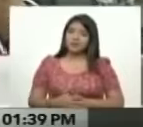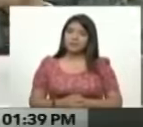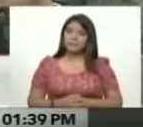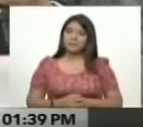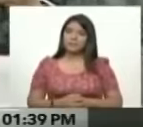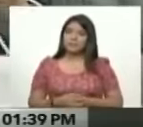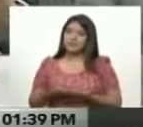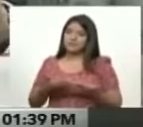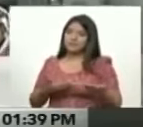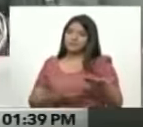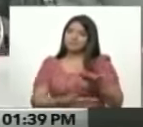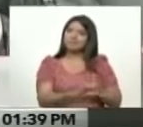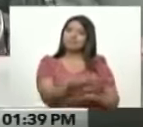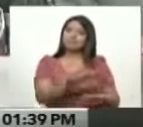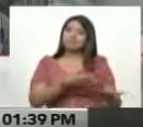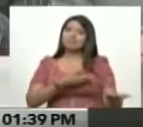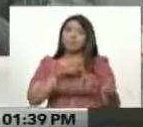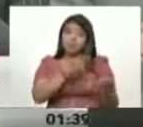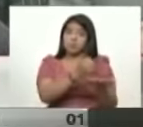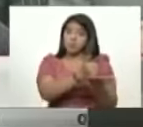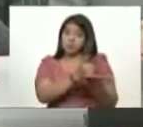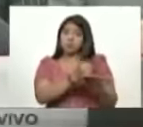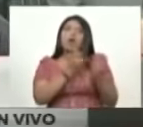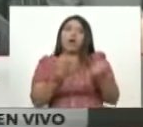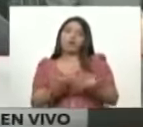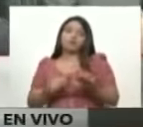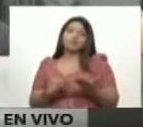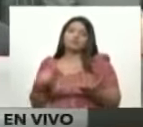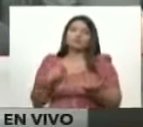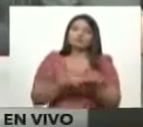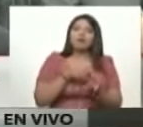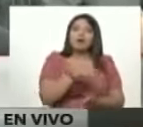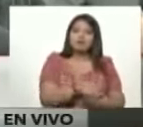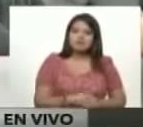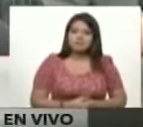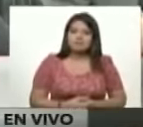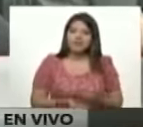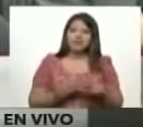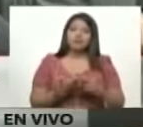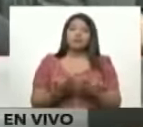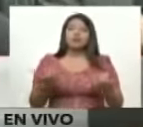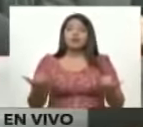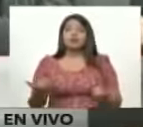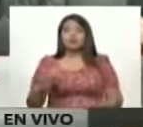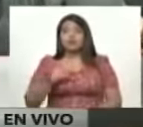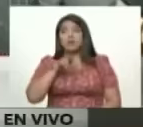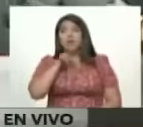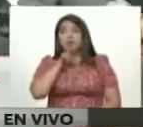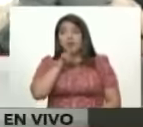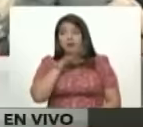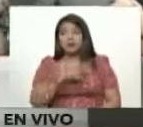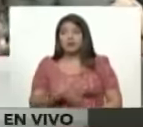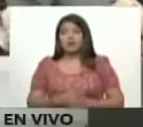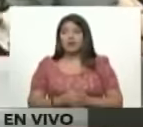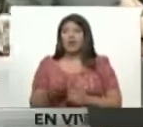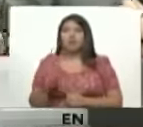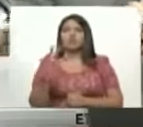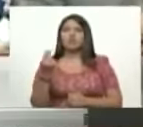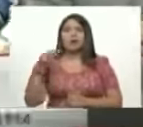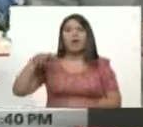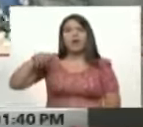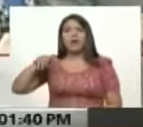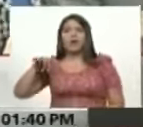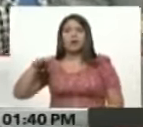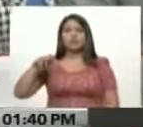con favor se paga. Y además de ello, en mi intervención yo le voy a hablar no a las marionetas, sino a